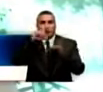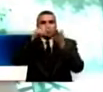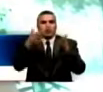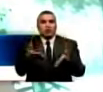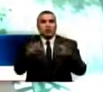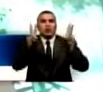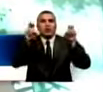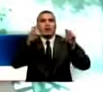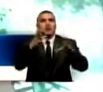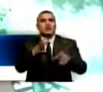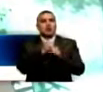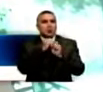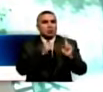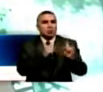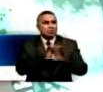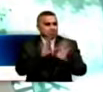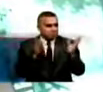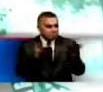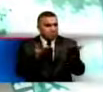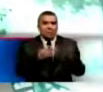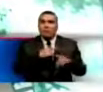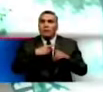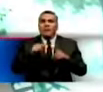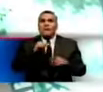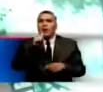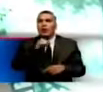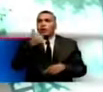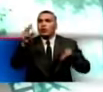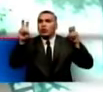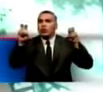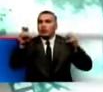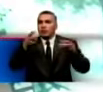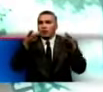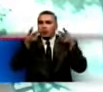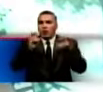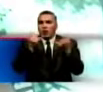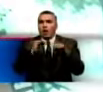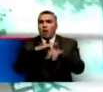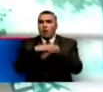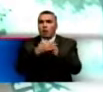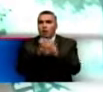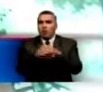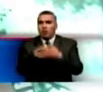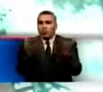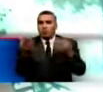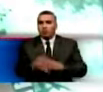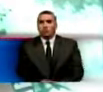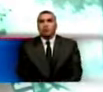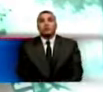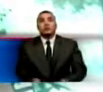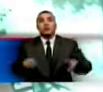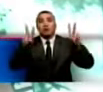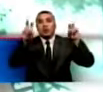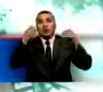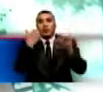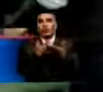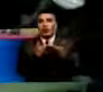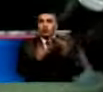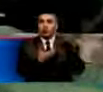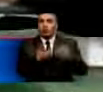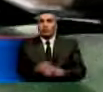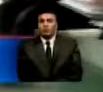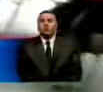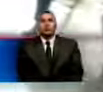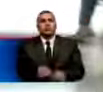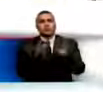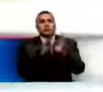seguridad. Pero hay otros temas igual de importantes que creo que no se debe desaprovechar y que están en materia económica principalmente.